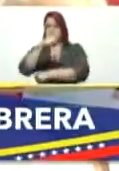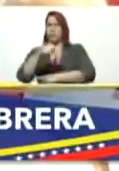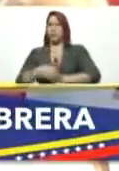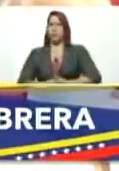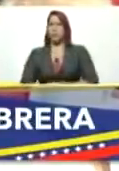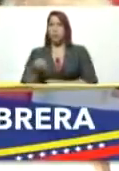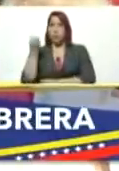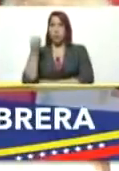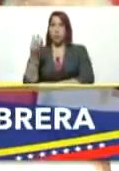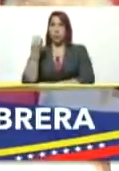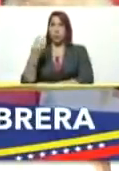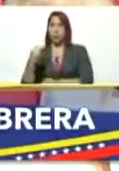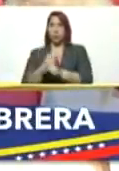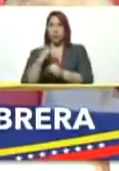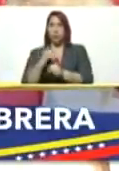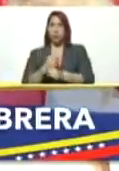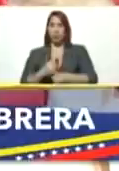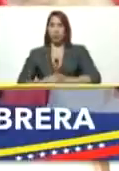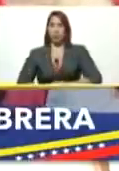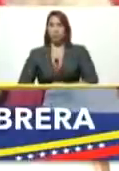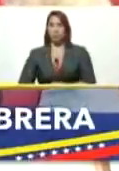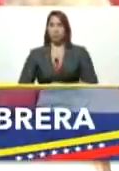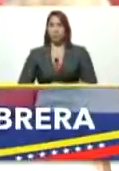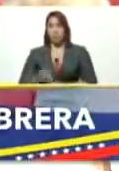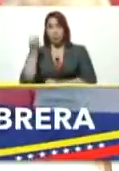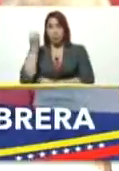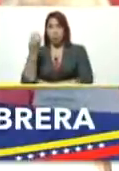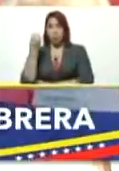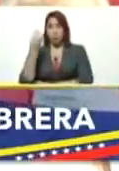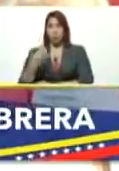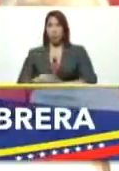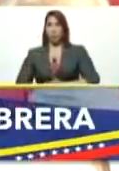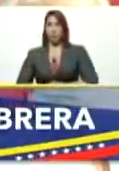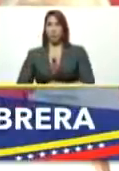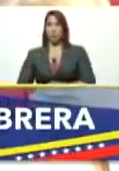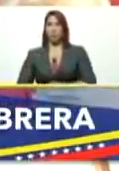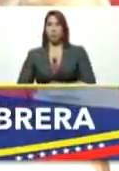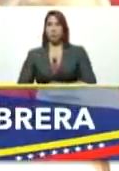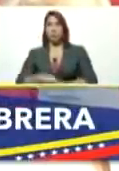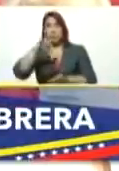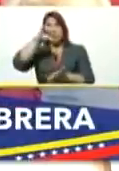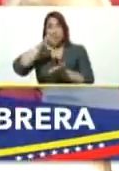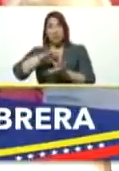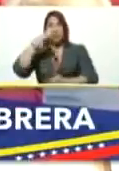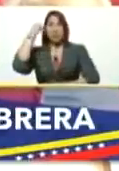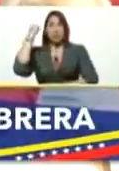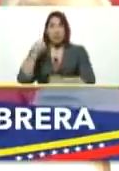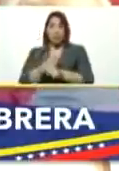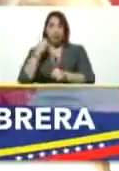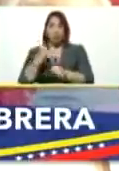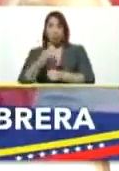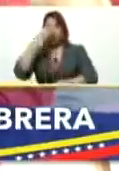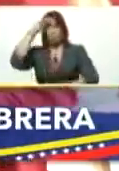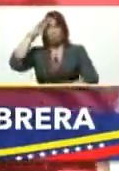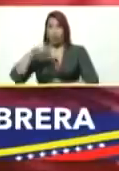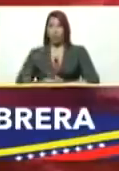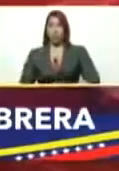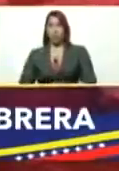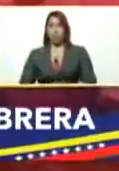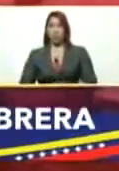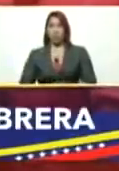congreso de la clase obrera un congreso en que la central de trabajadores de cuba viene a